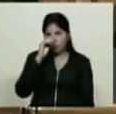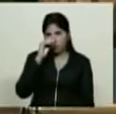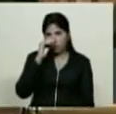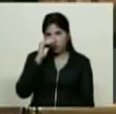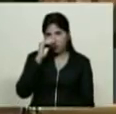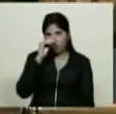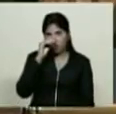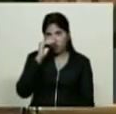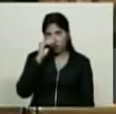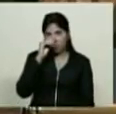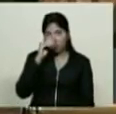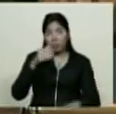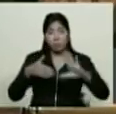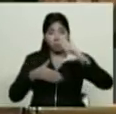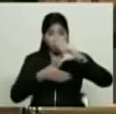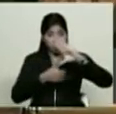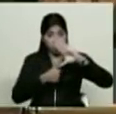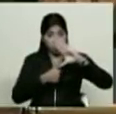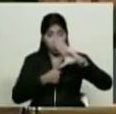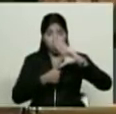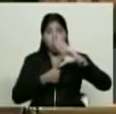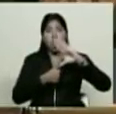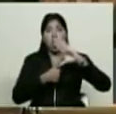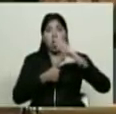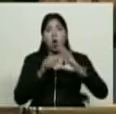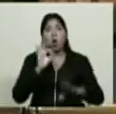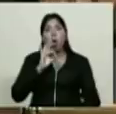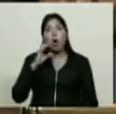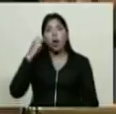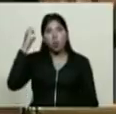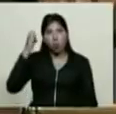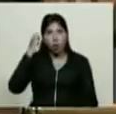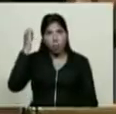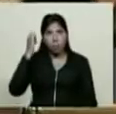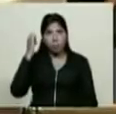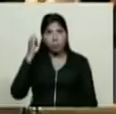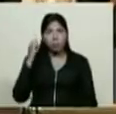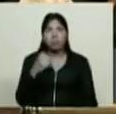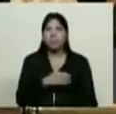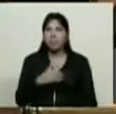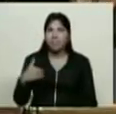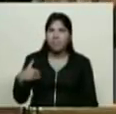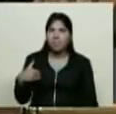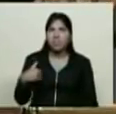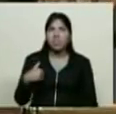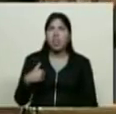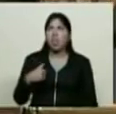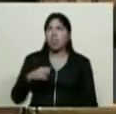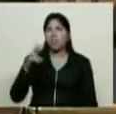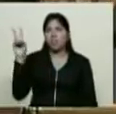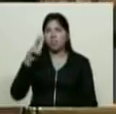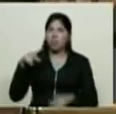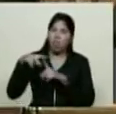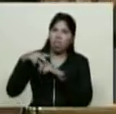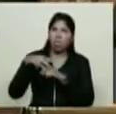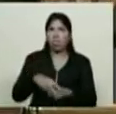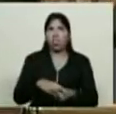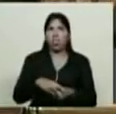en América del Norte y en Europa, que aspiran que Venezuela sea nuevamente sometida a la